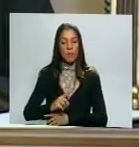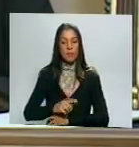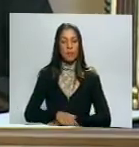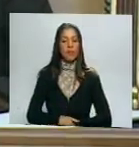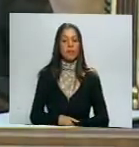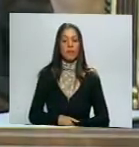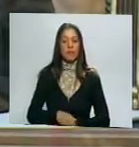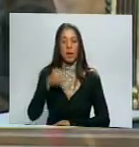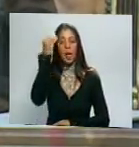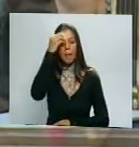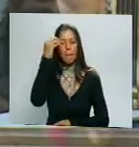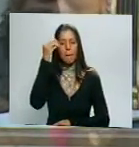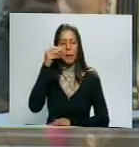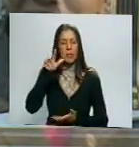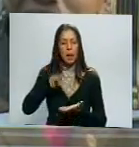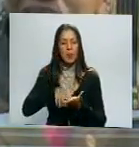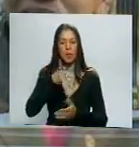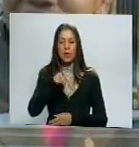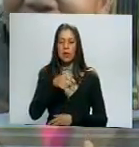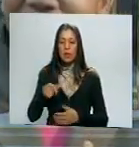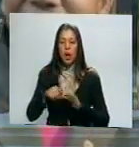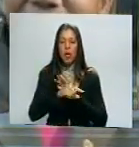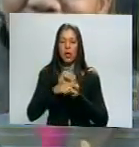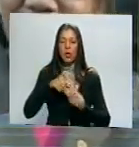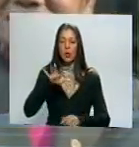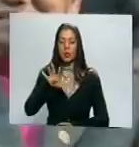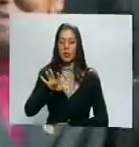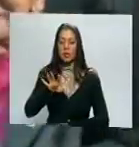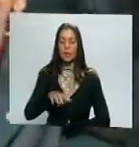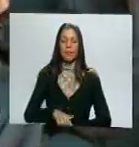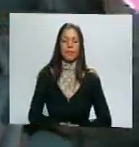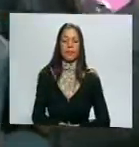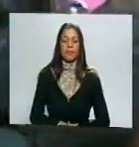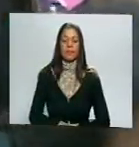En consideración para aprobación, artículo 5.